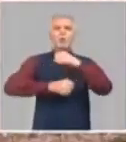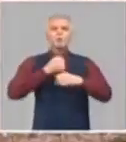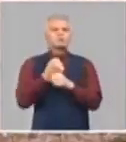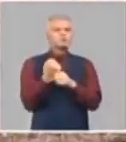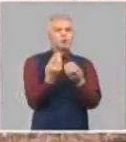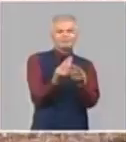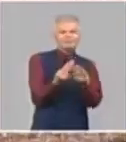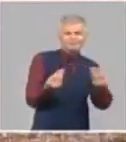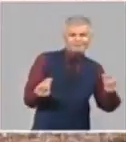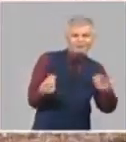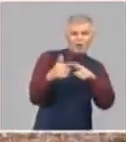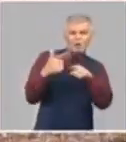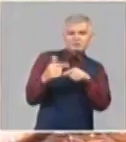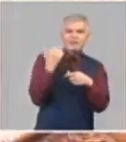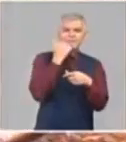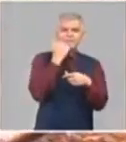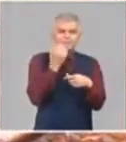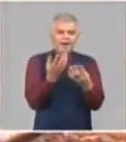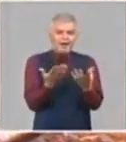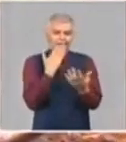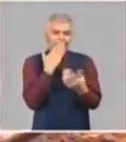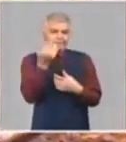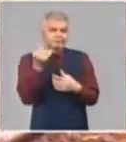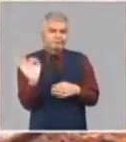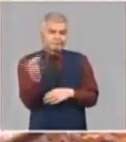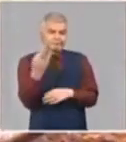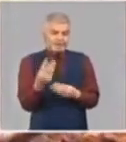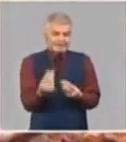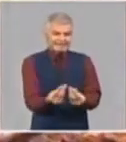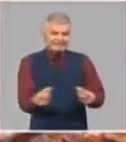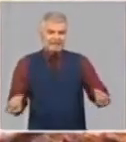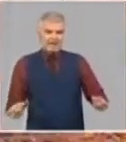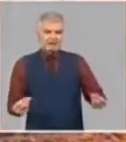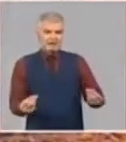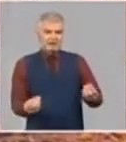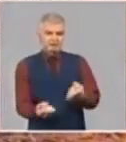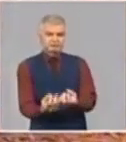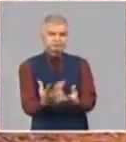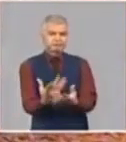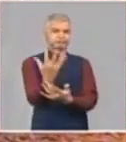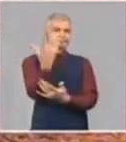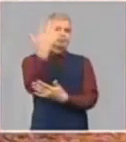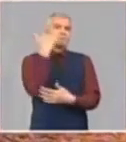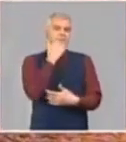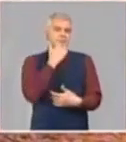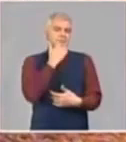la fertilidad del suelo para garantizar la variedad de los cultivos en estos